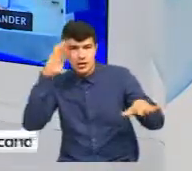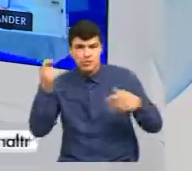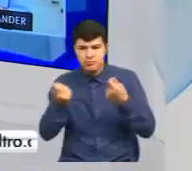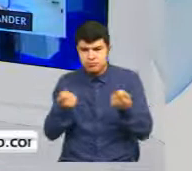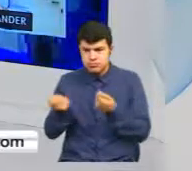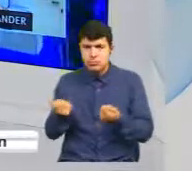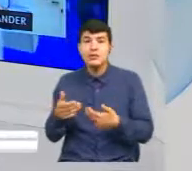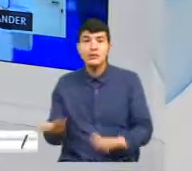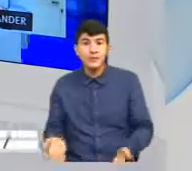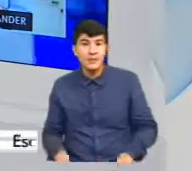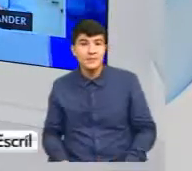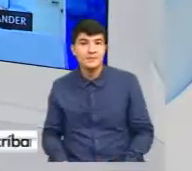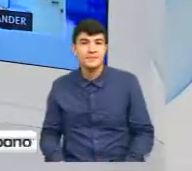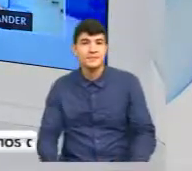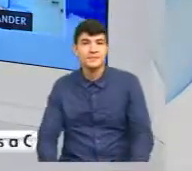y operativos.